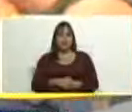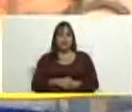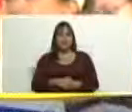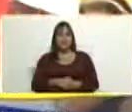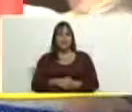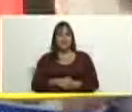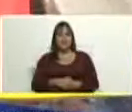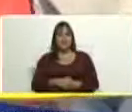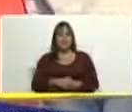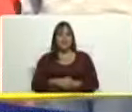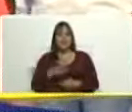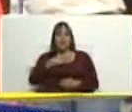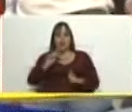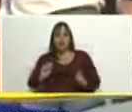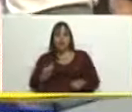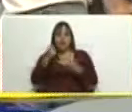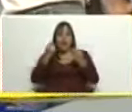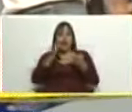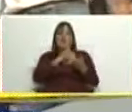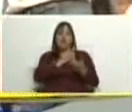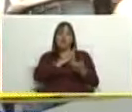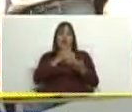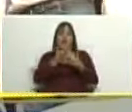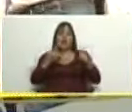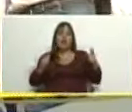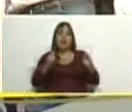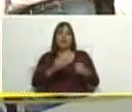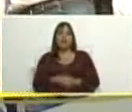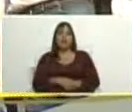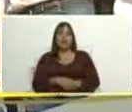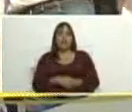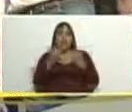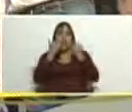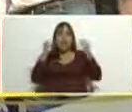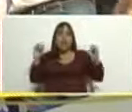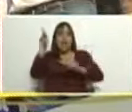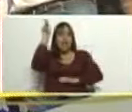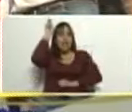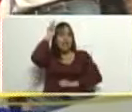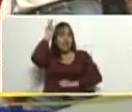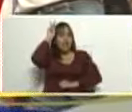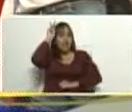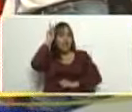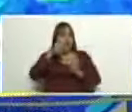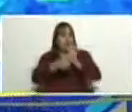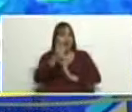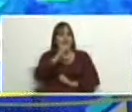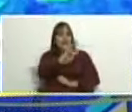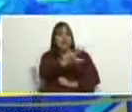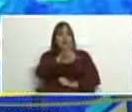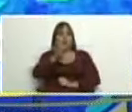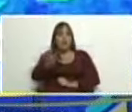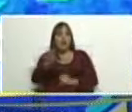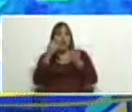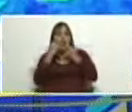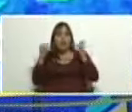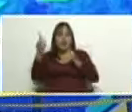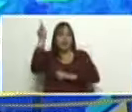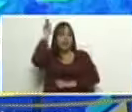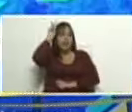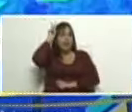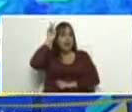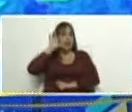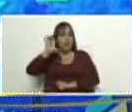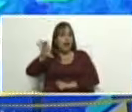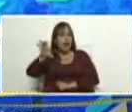Para recuperar nuestras lenguas maternas, más de 34 lenguas originarias que el país tiene